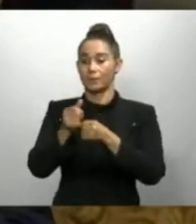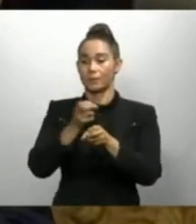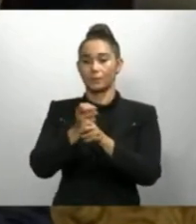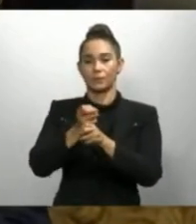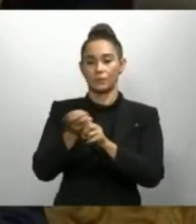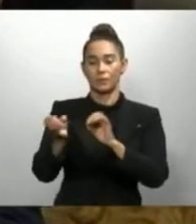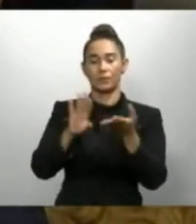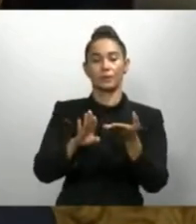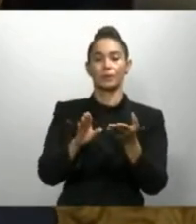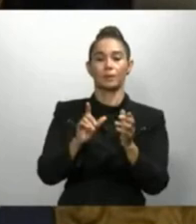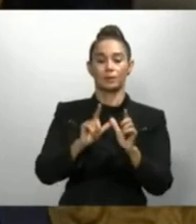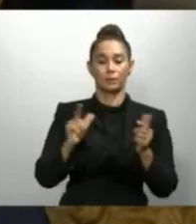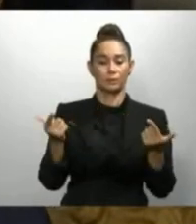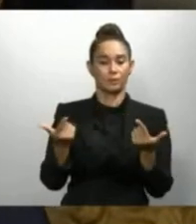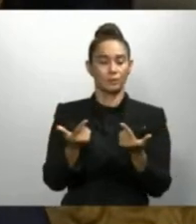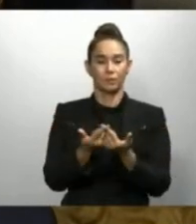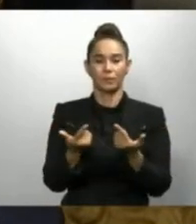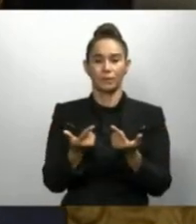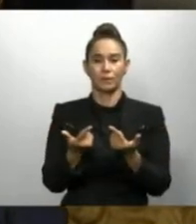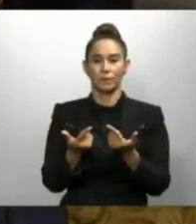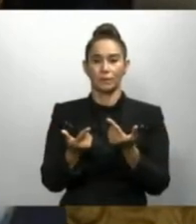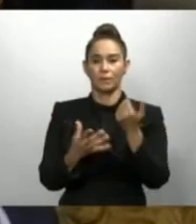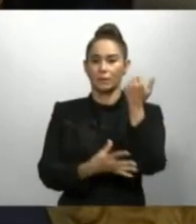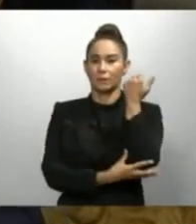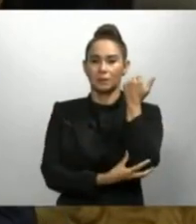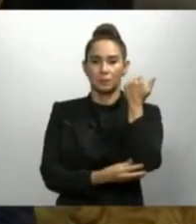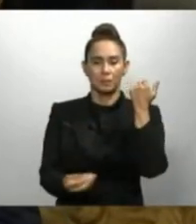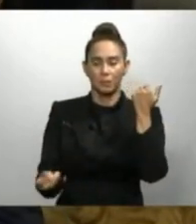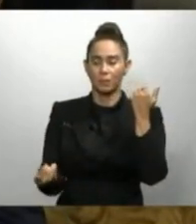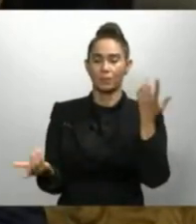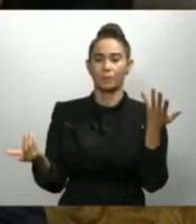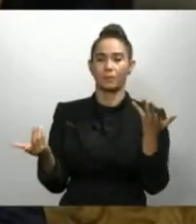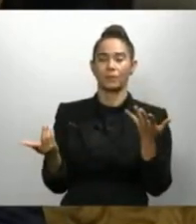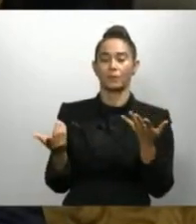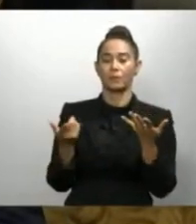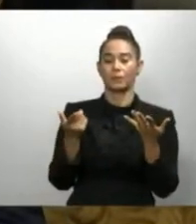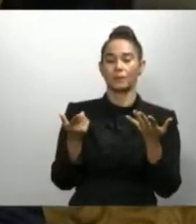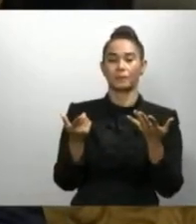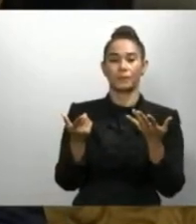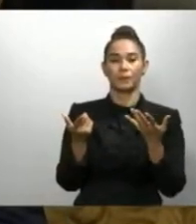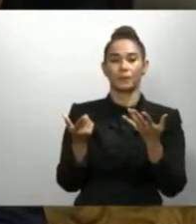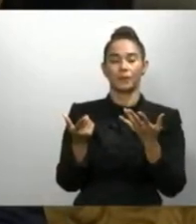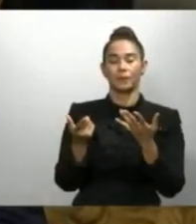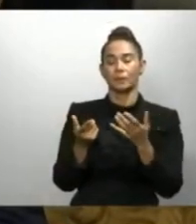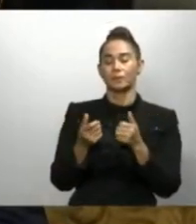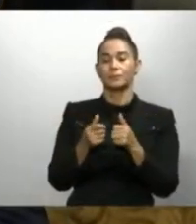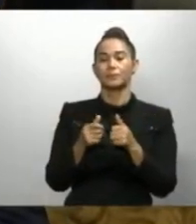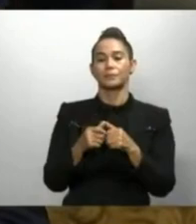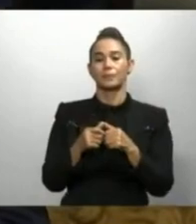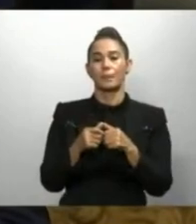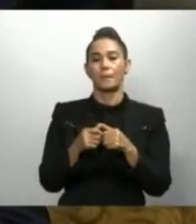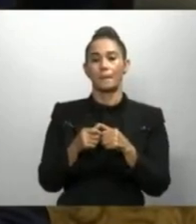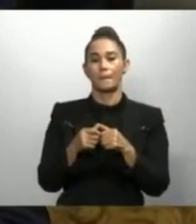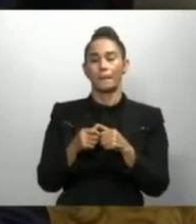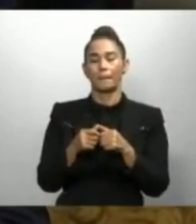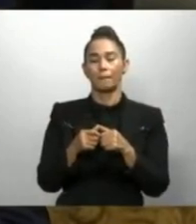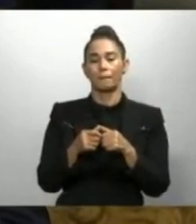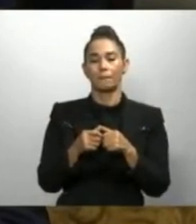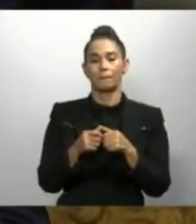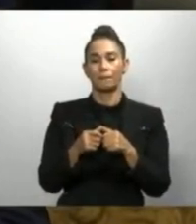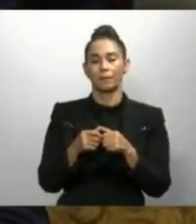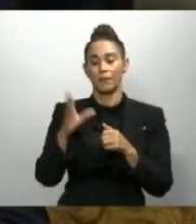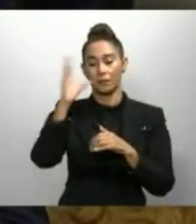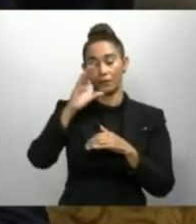sectores de bajo ingreso, muy impactados socialmente y que buscan por eso